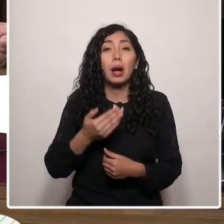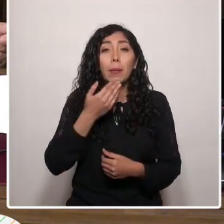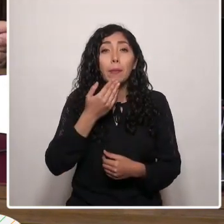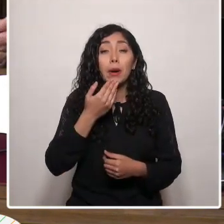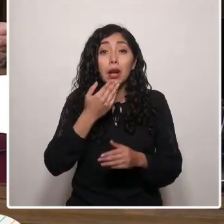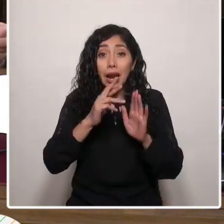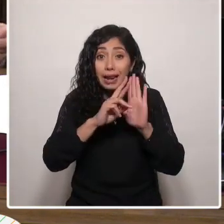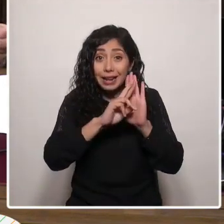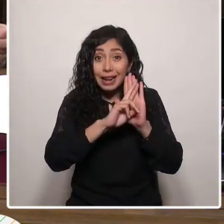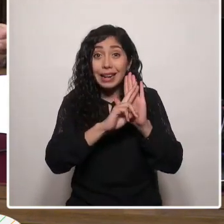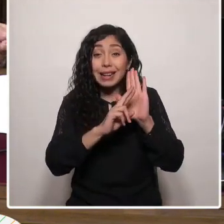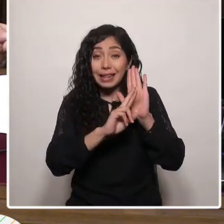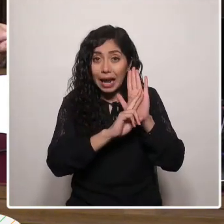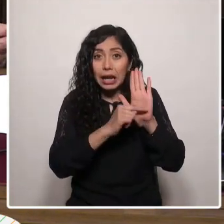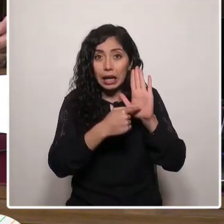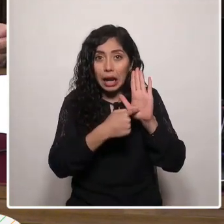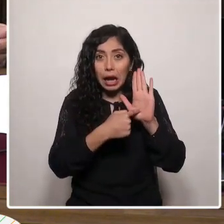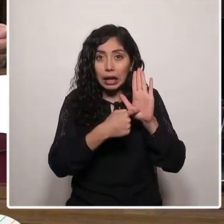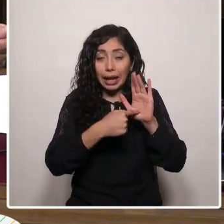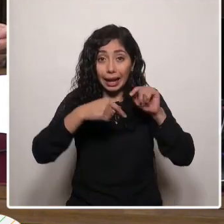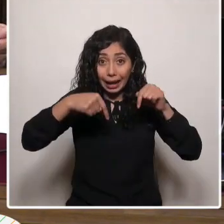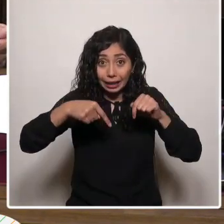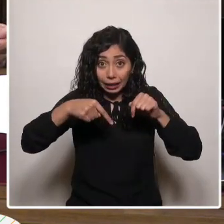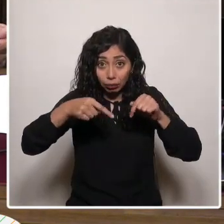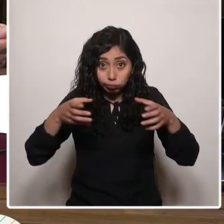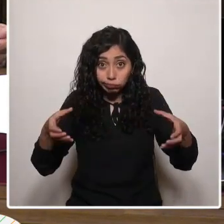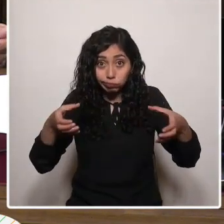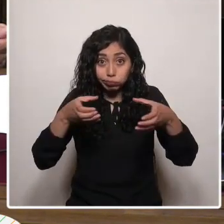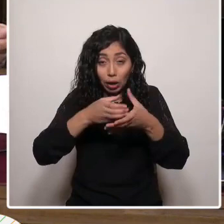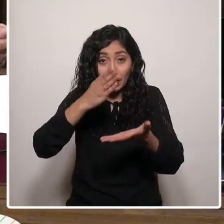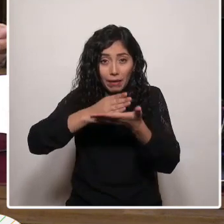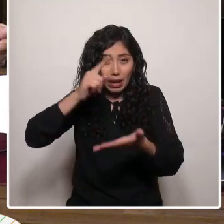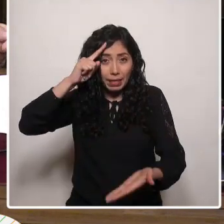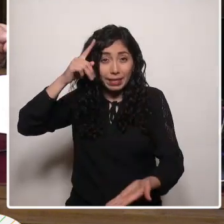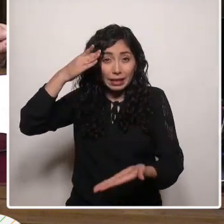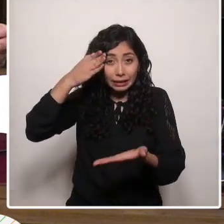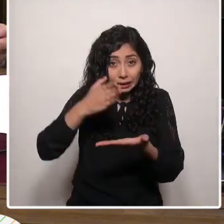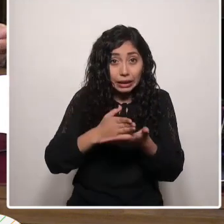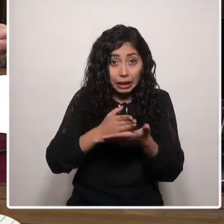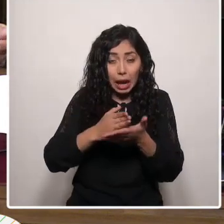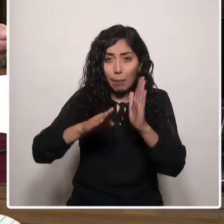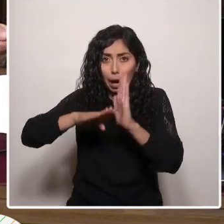la cual esta comisión tiene que tomar la decisión, que es la mayoría absoluta de sus miembros en ejercicio,